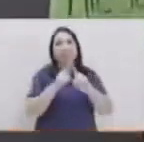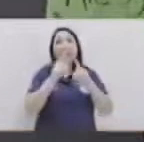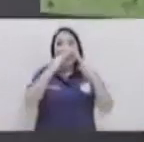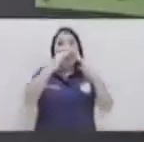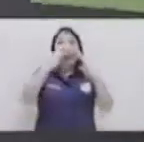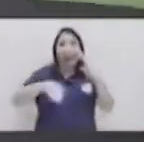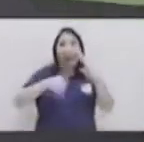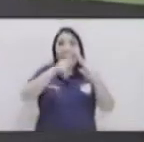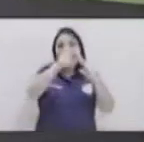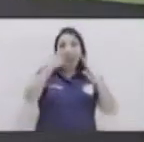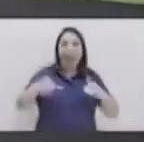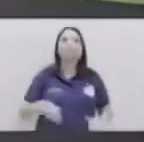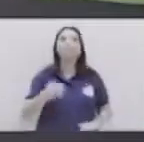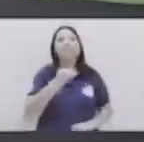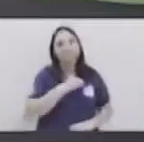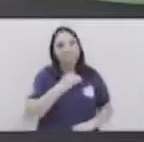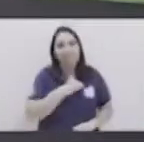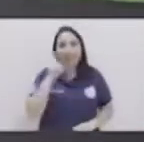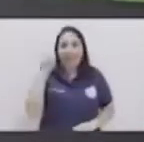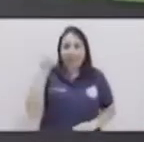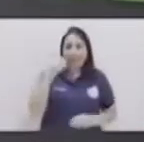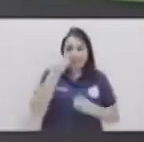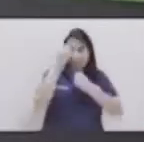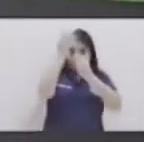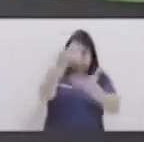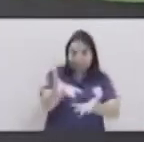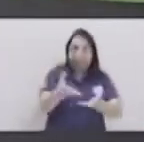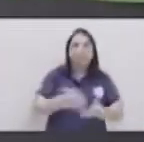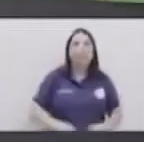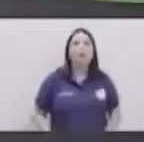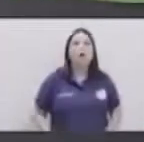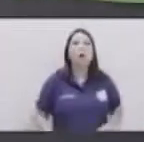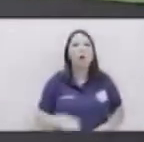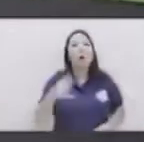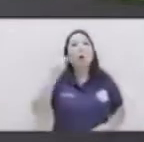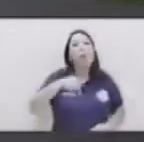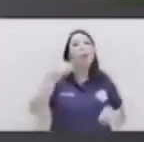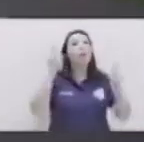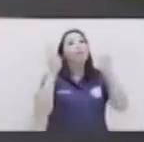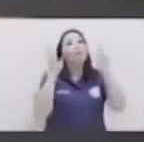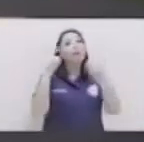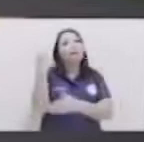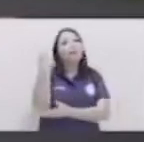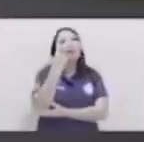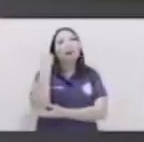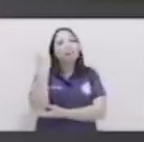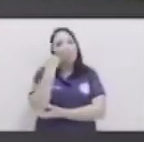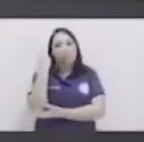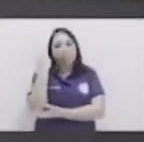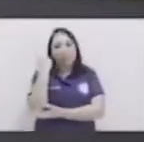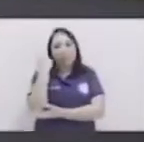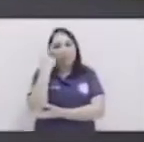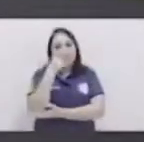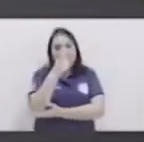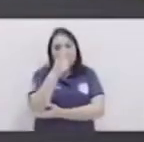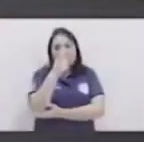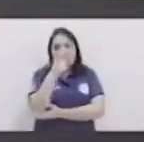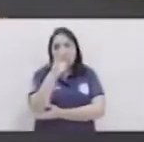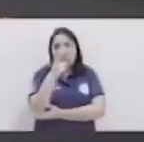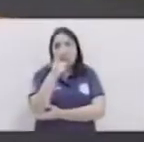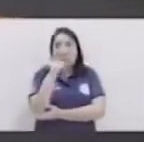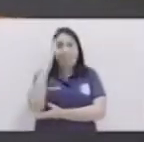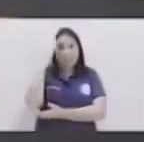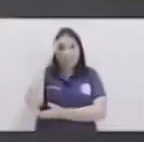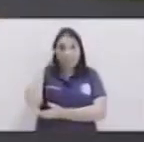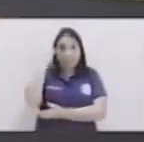hogares. Quiero comentarles que vamos a hablar de temas muy importantes para que estemos con